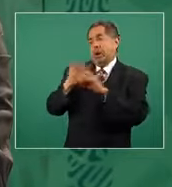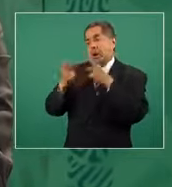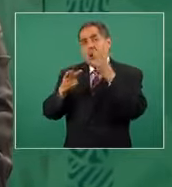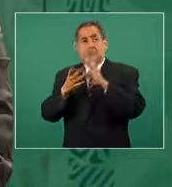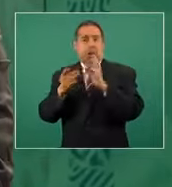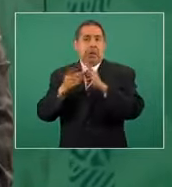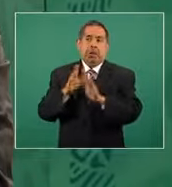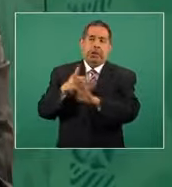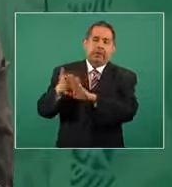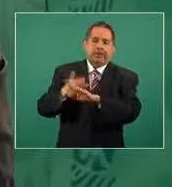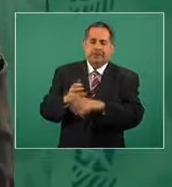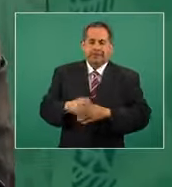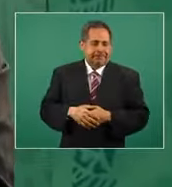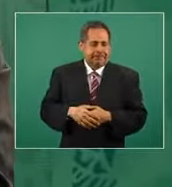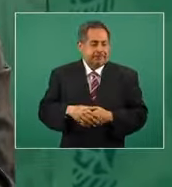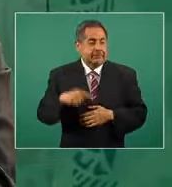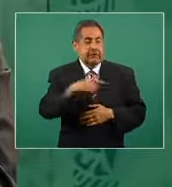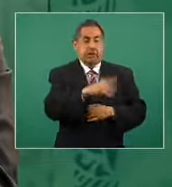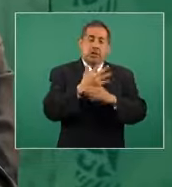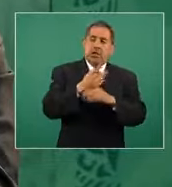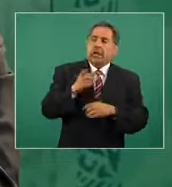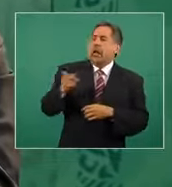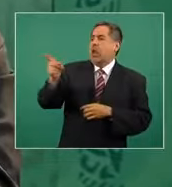de autoritarismo.